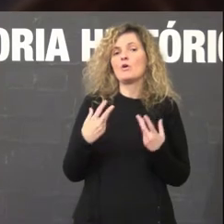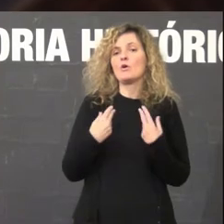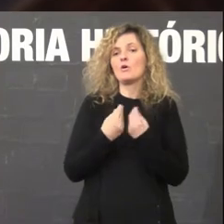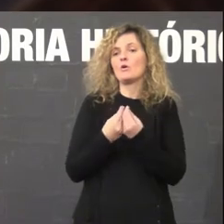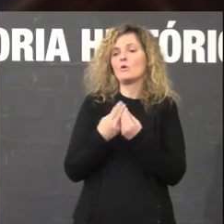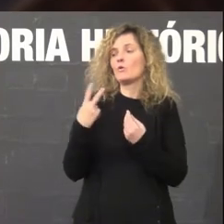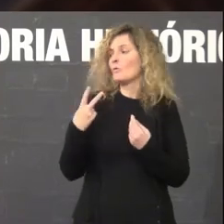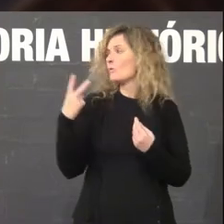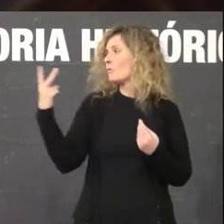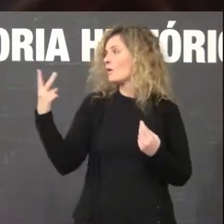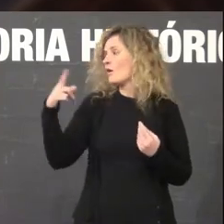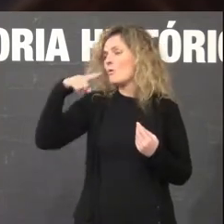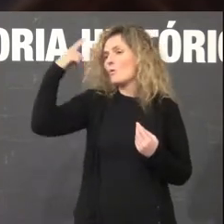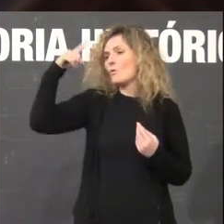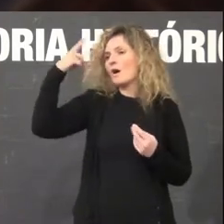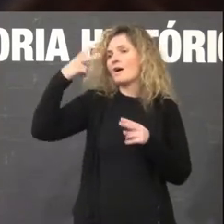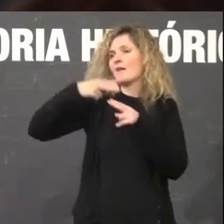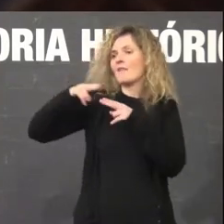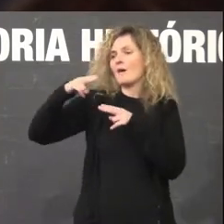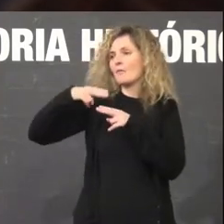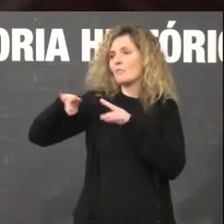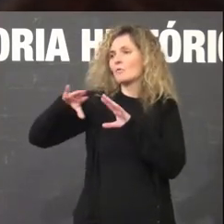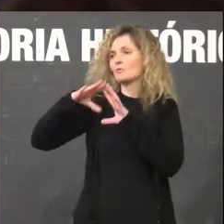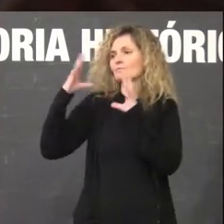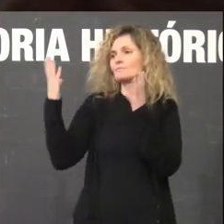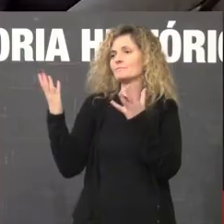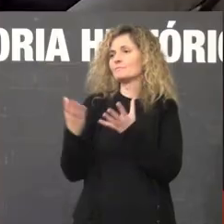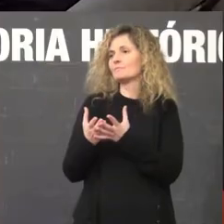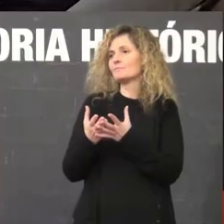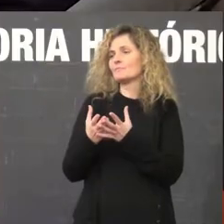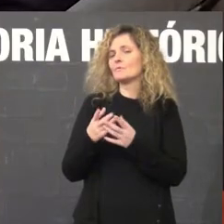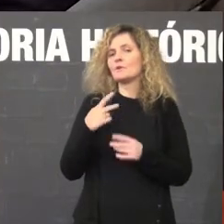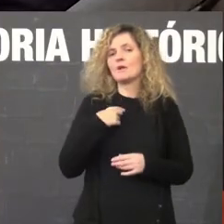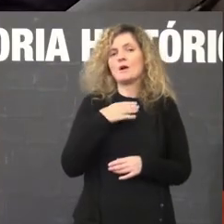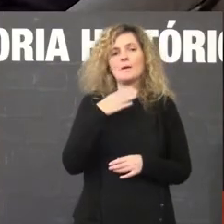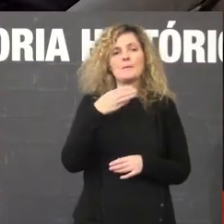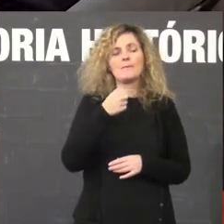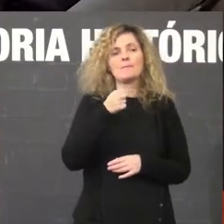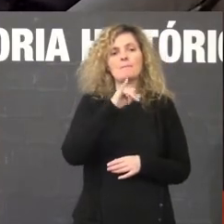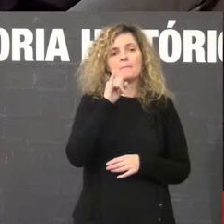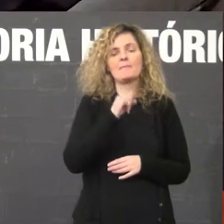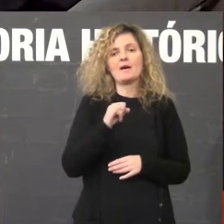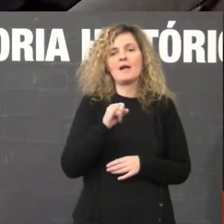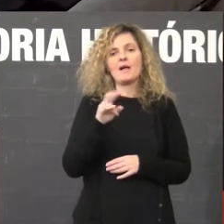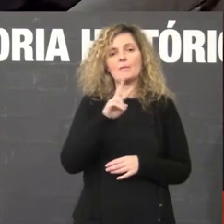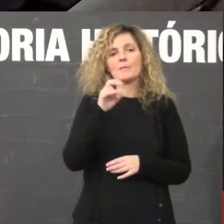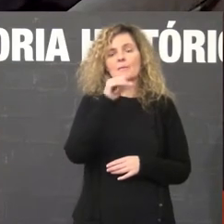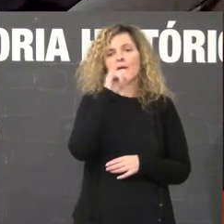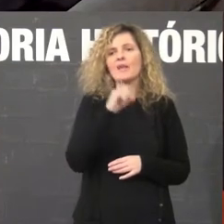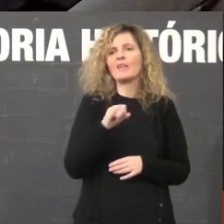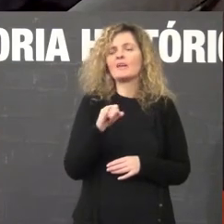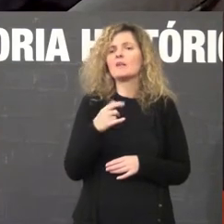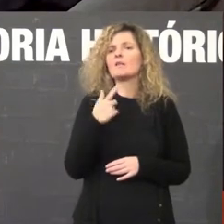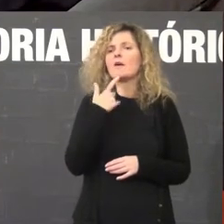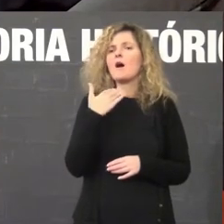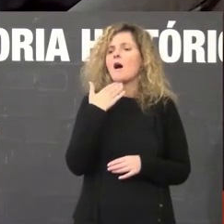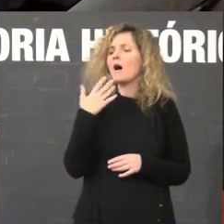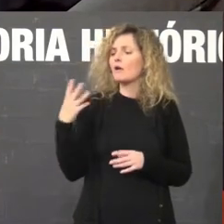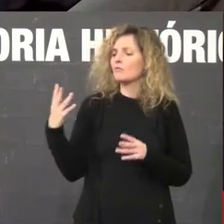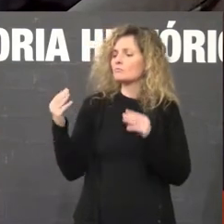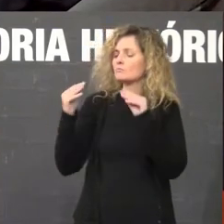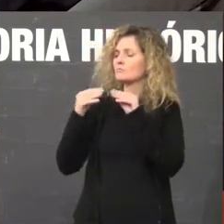dous bultos da cultura, da política, ou todo iso, Vázquez Fouz, que non o coñecía, pero ten algo